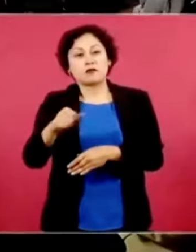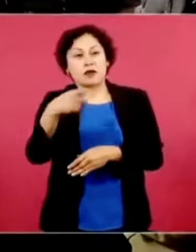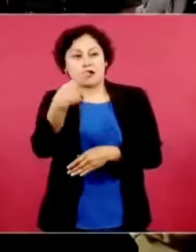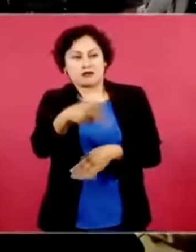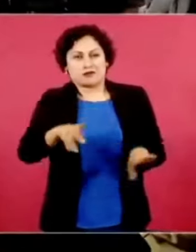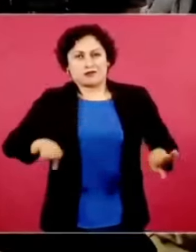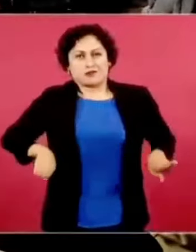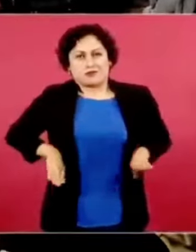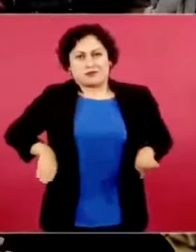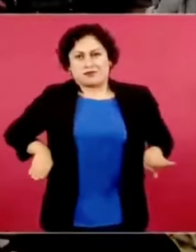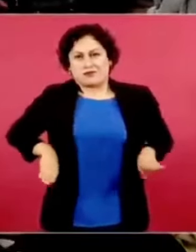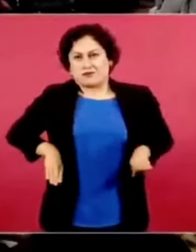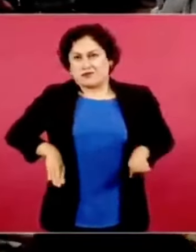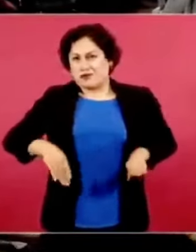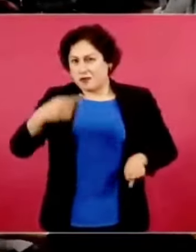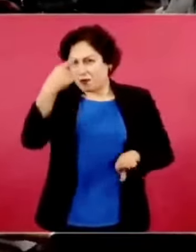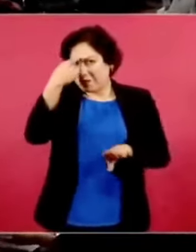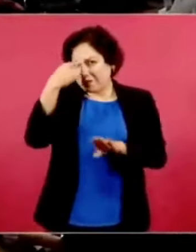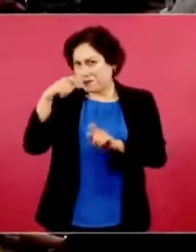Ahí no hay un.